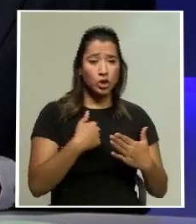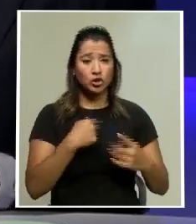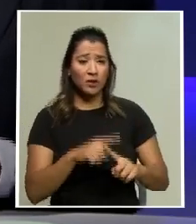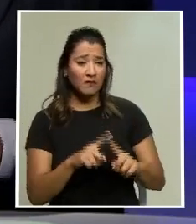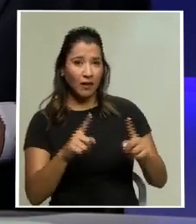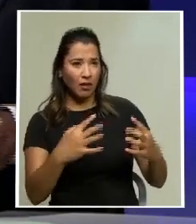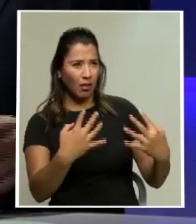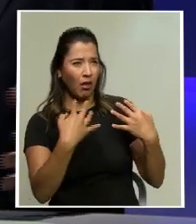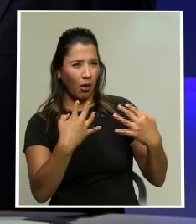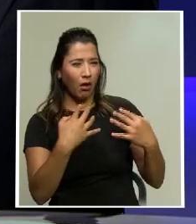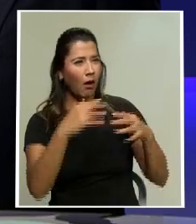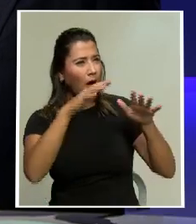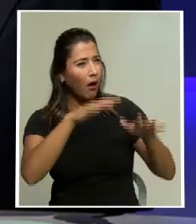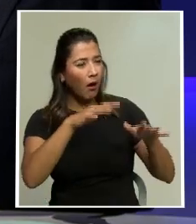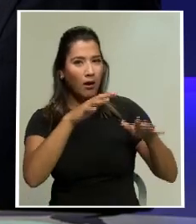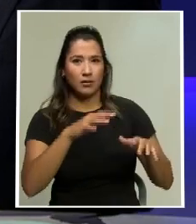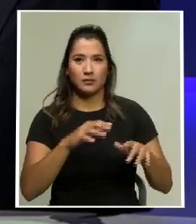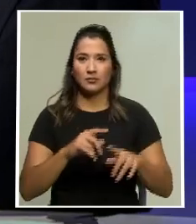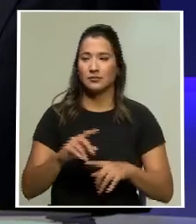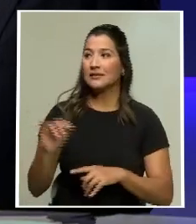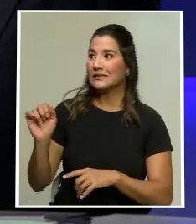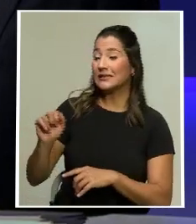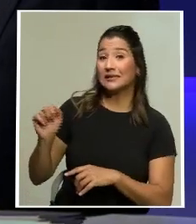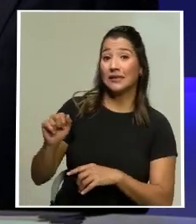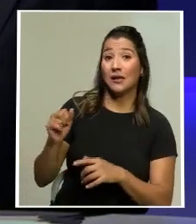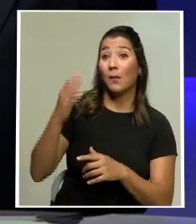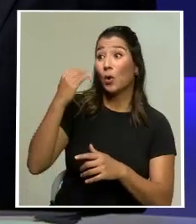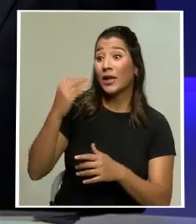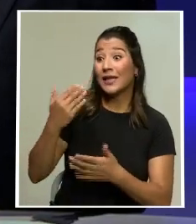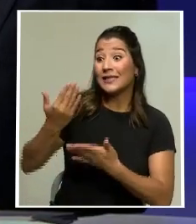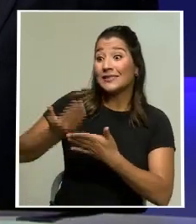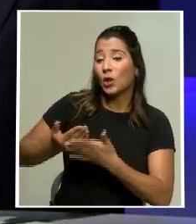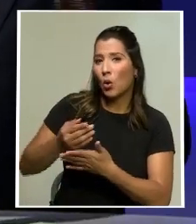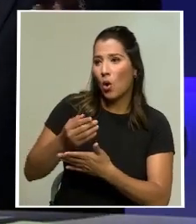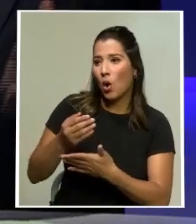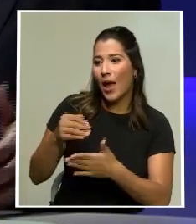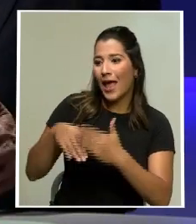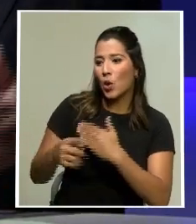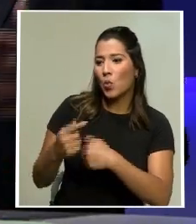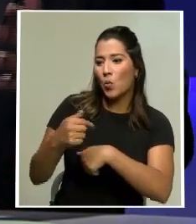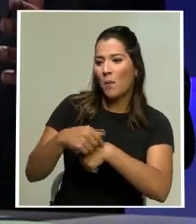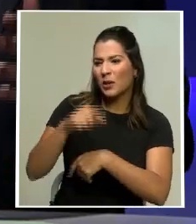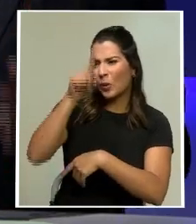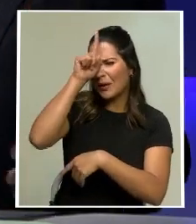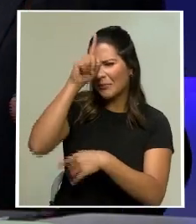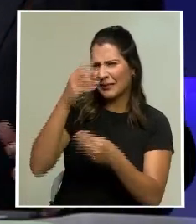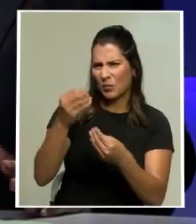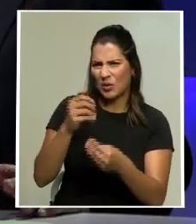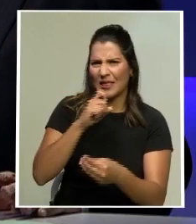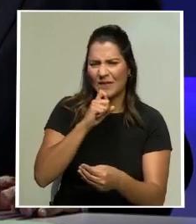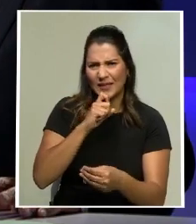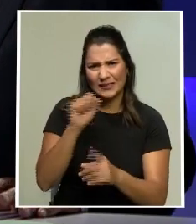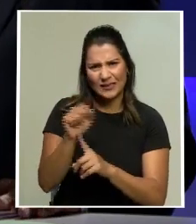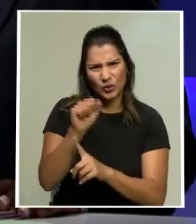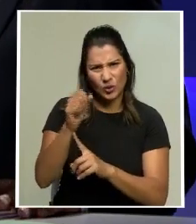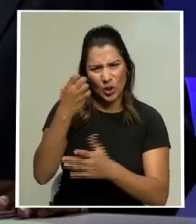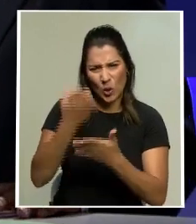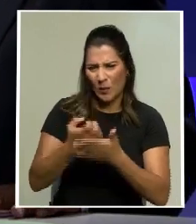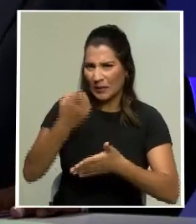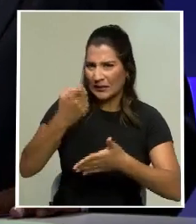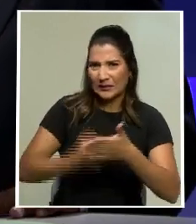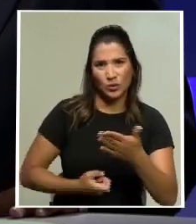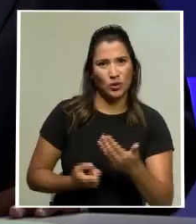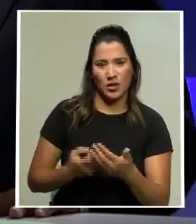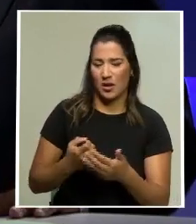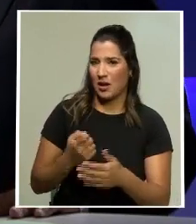duras que Alemania no puede levantarse. Cunde la pobreza y por